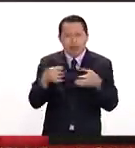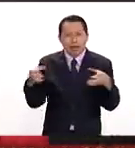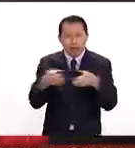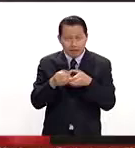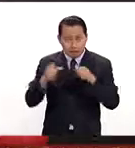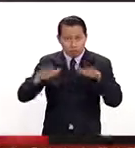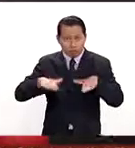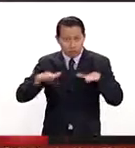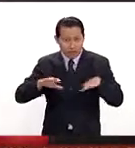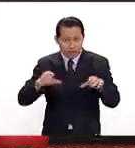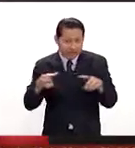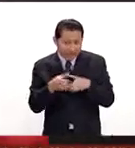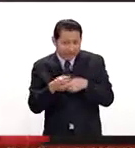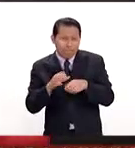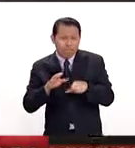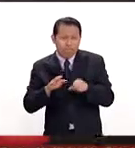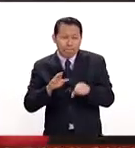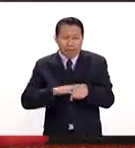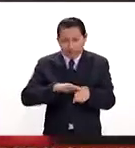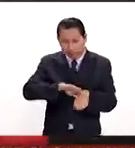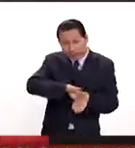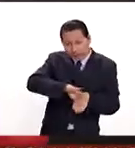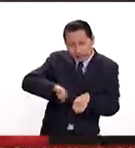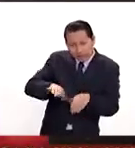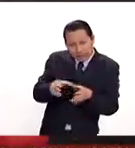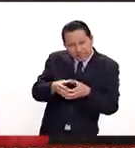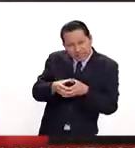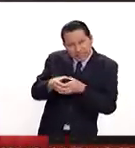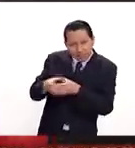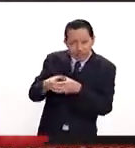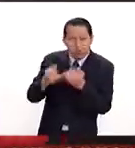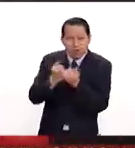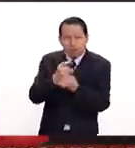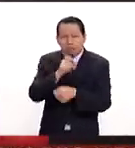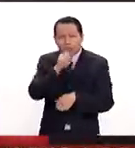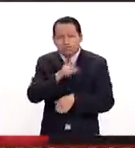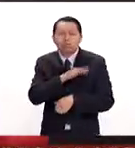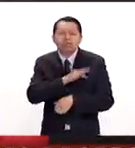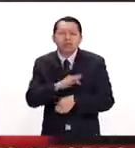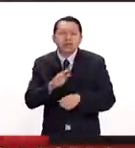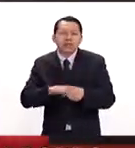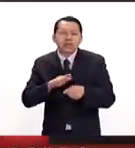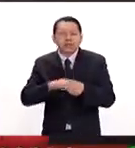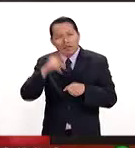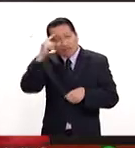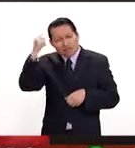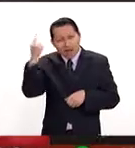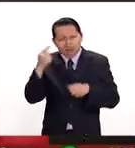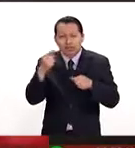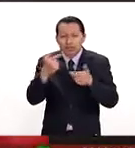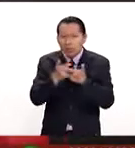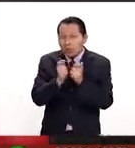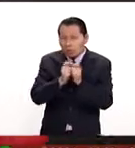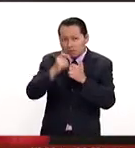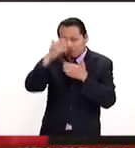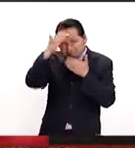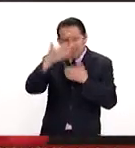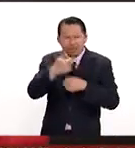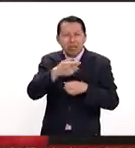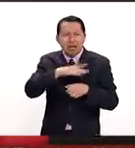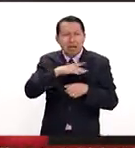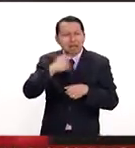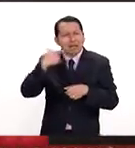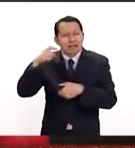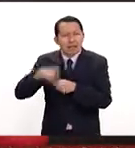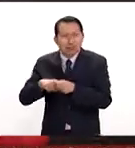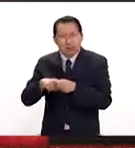musulmana finalmente todavía más y fortalece la capacidad de reclutamiento en este sentido de grupos terroristas. Ningún